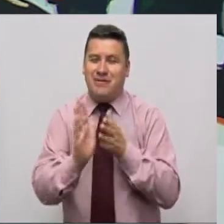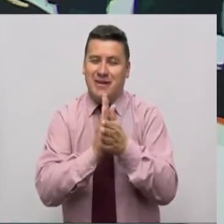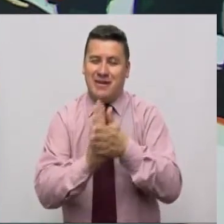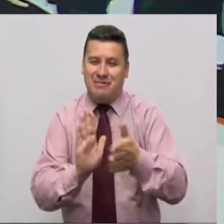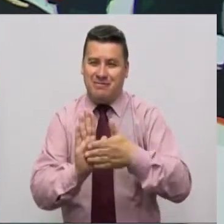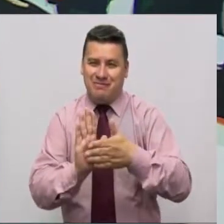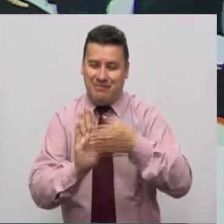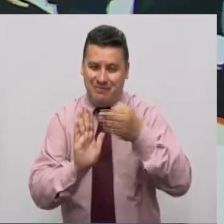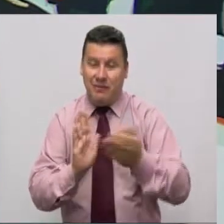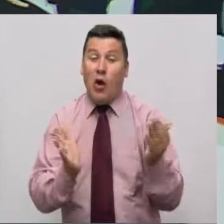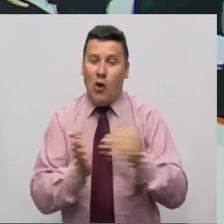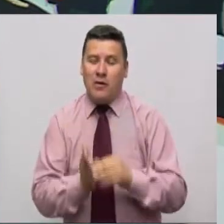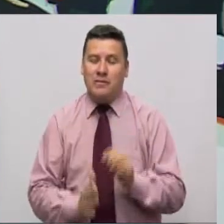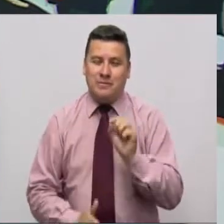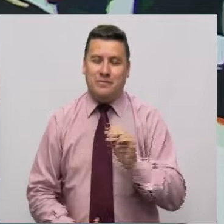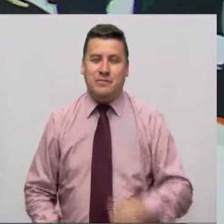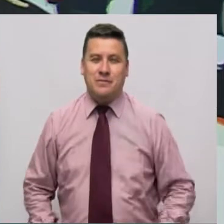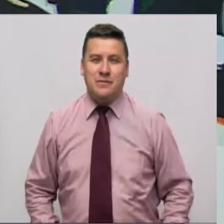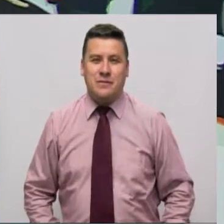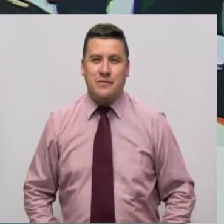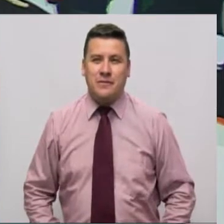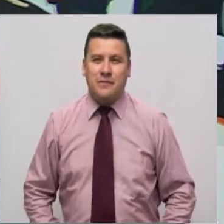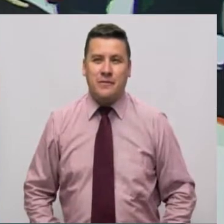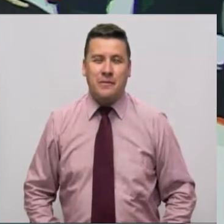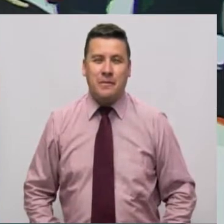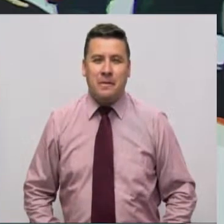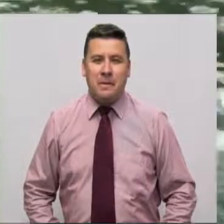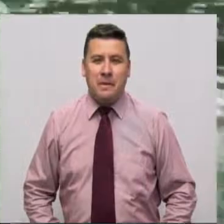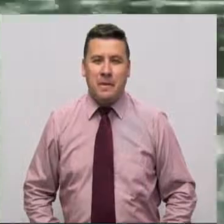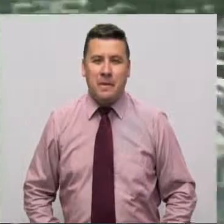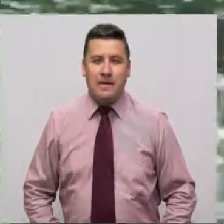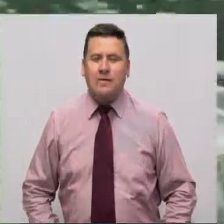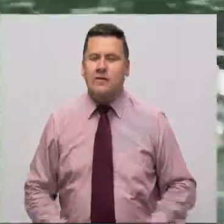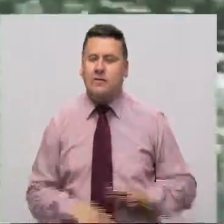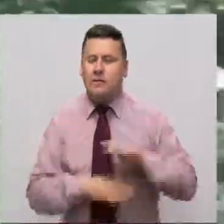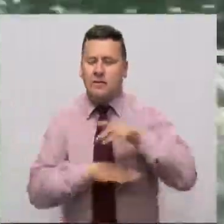clip informativo y enseguida estaremos de regreso.